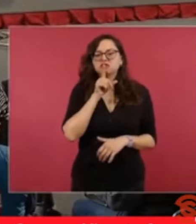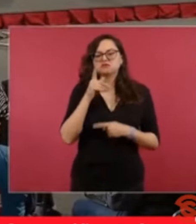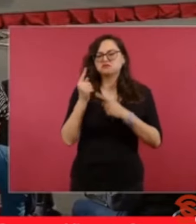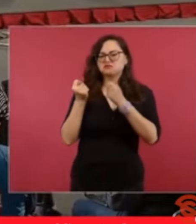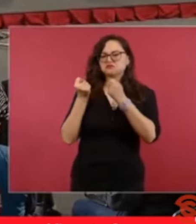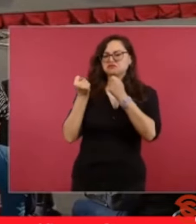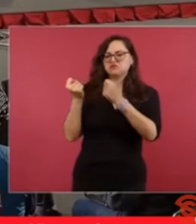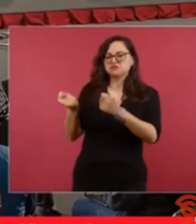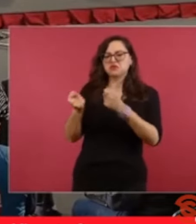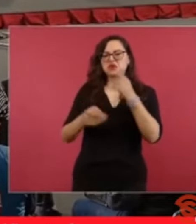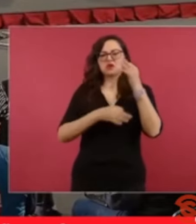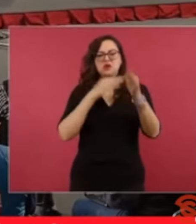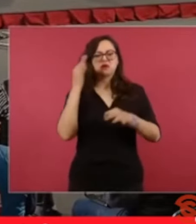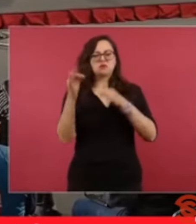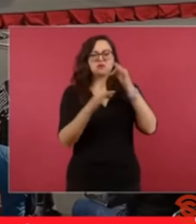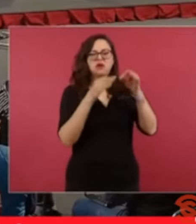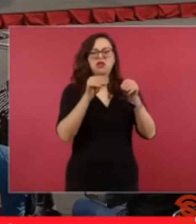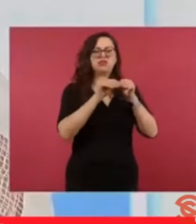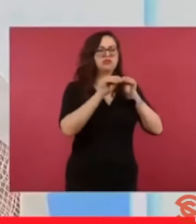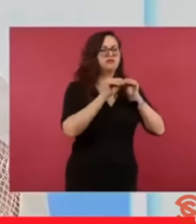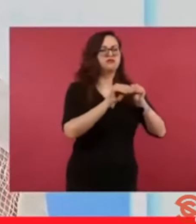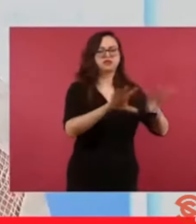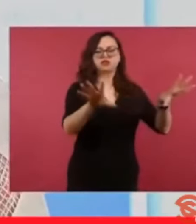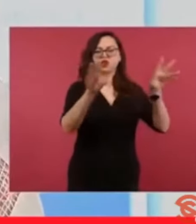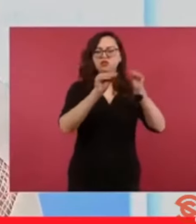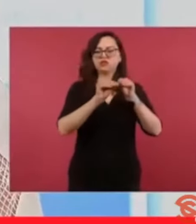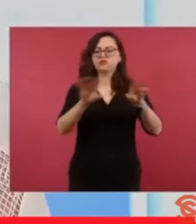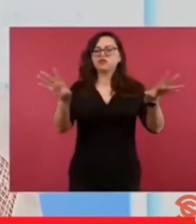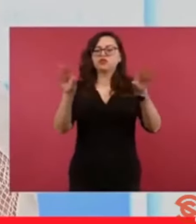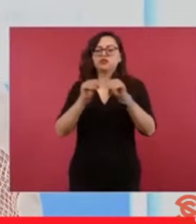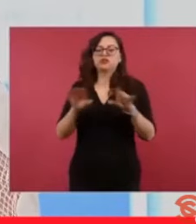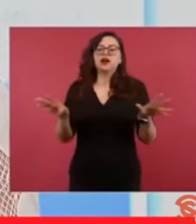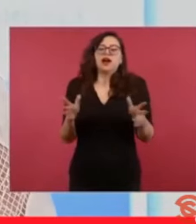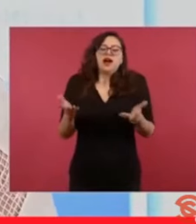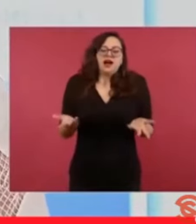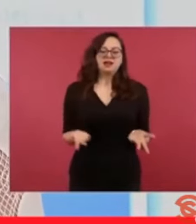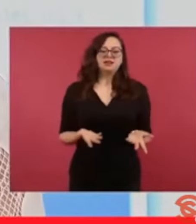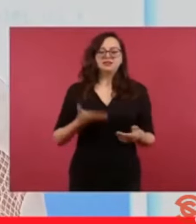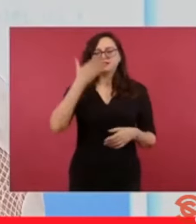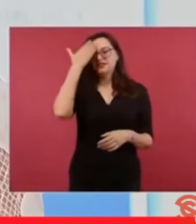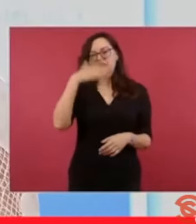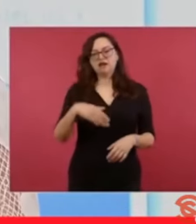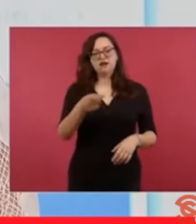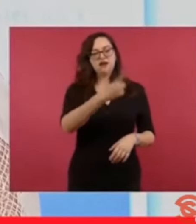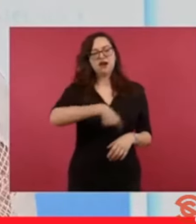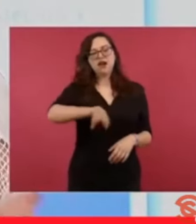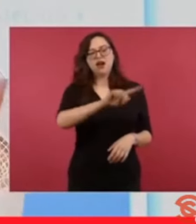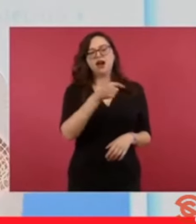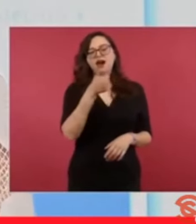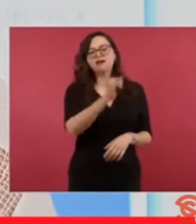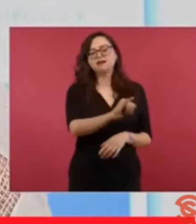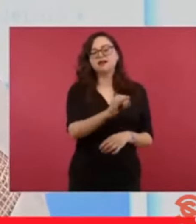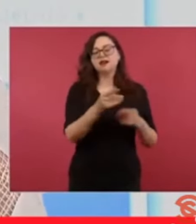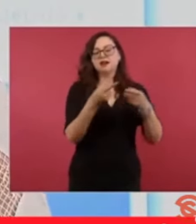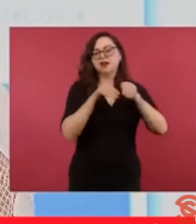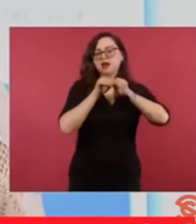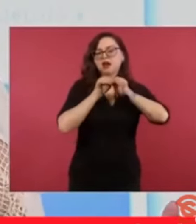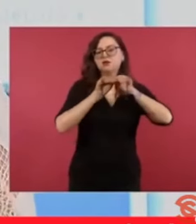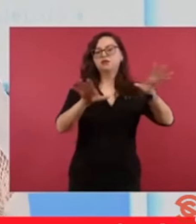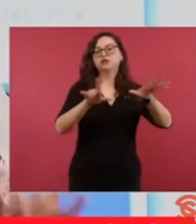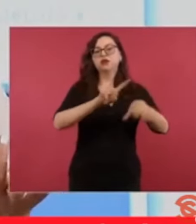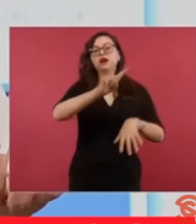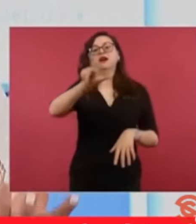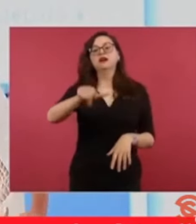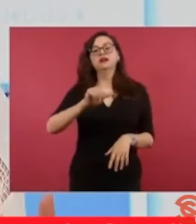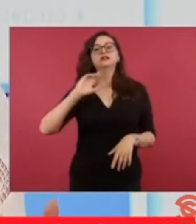mediante granjas de cuentas automatizadas y bots. Ya sabemos que esto pasa continuamente, lanzan una mentira y la caja